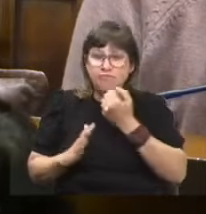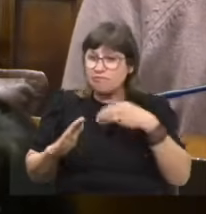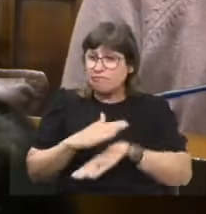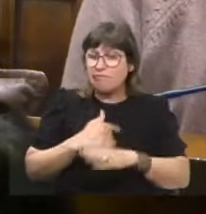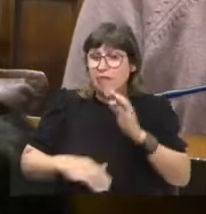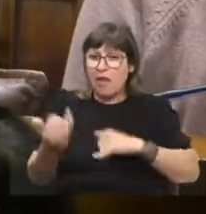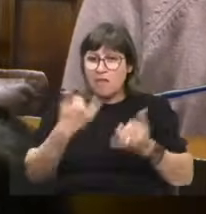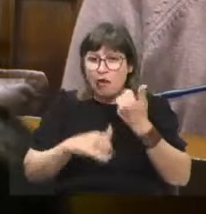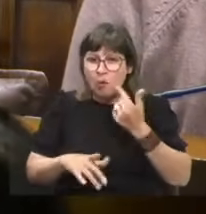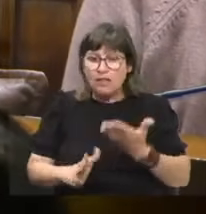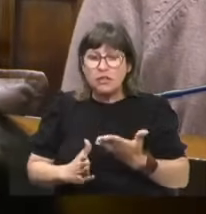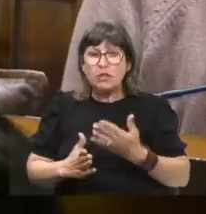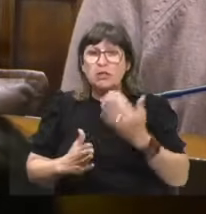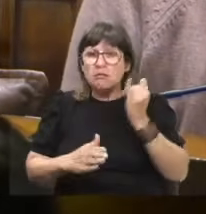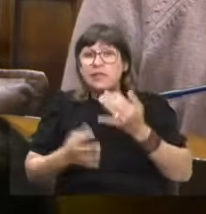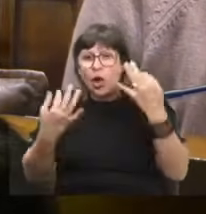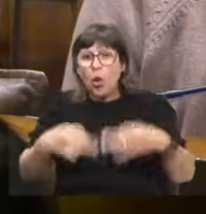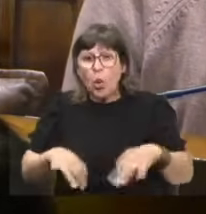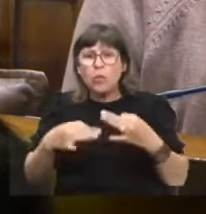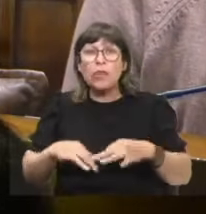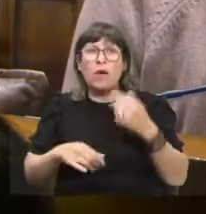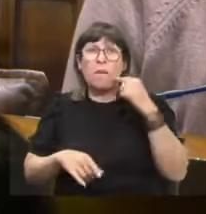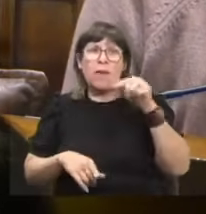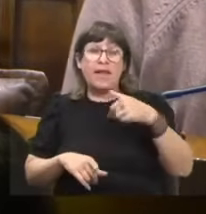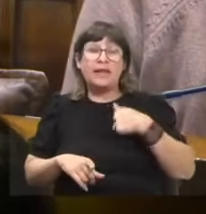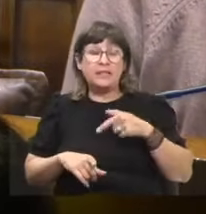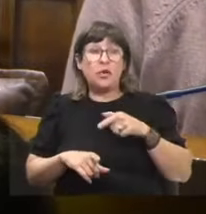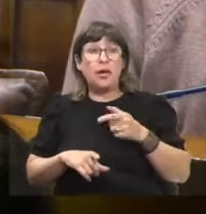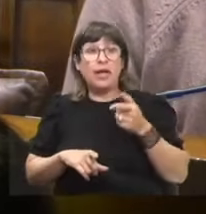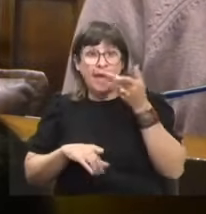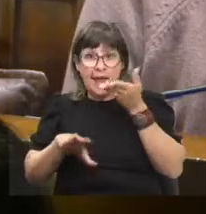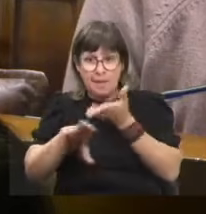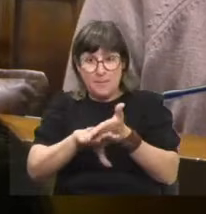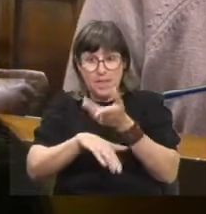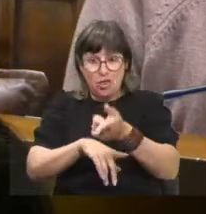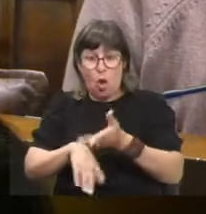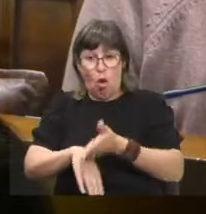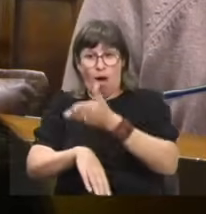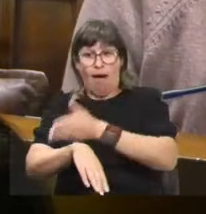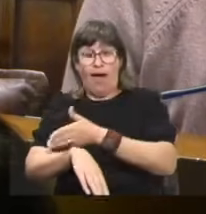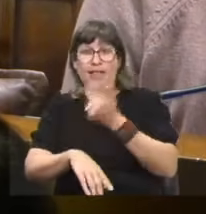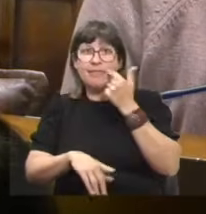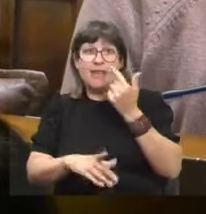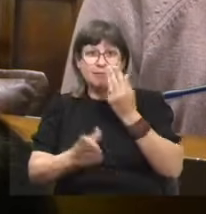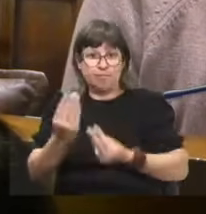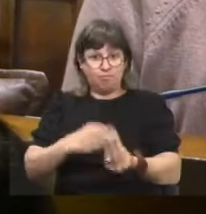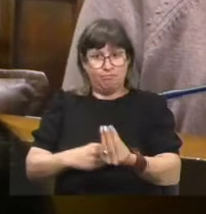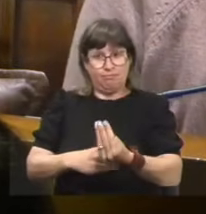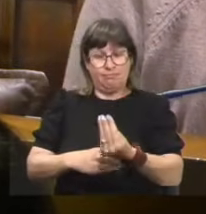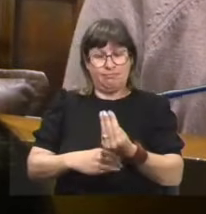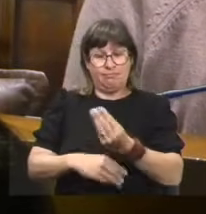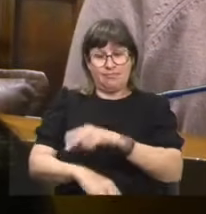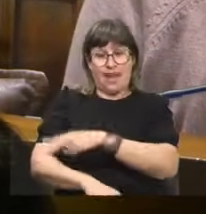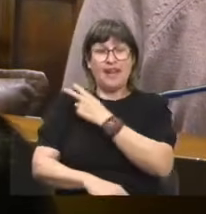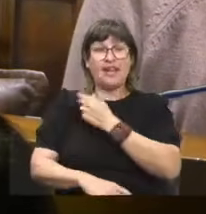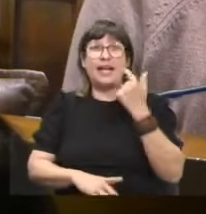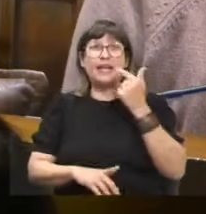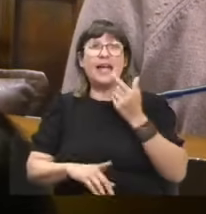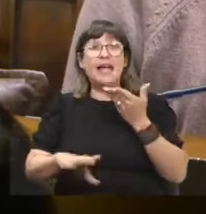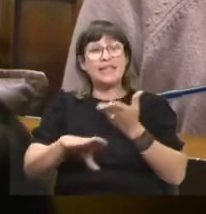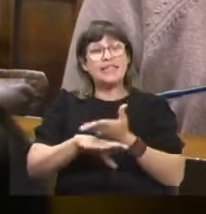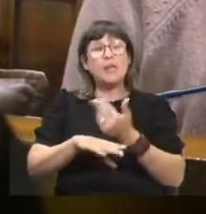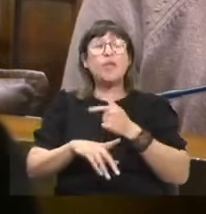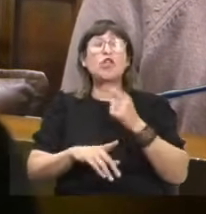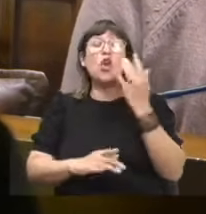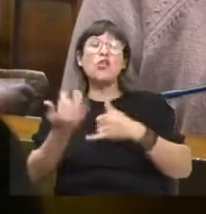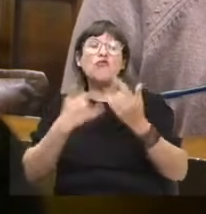si justamente fue a su requerimiento previo a asumir el cargo que se pidió el informe